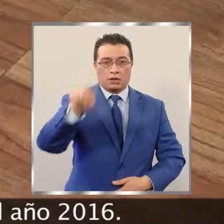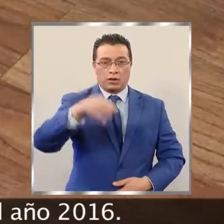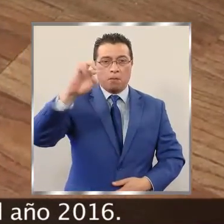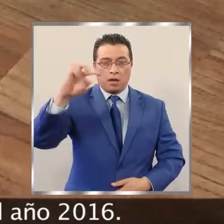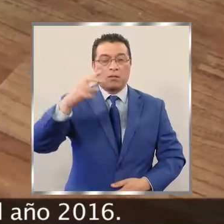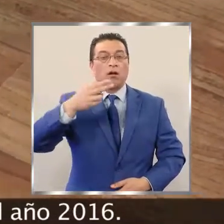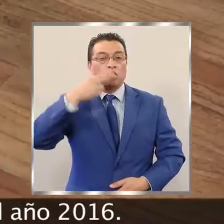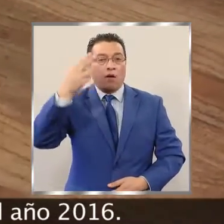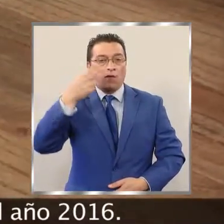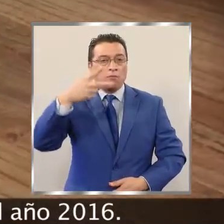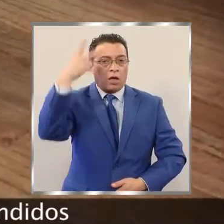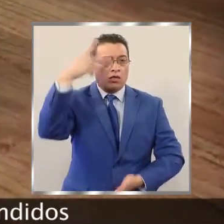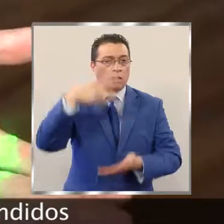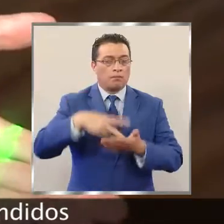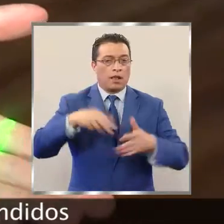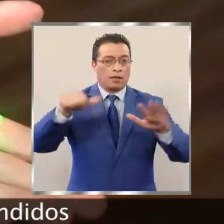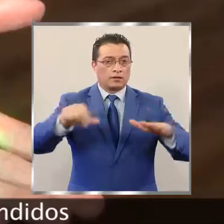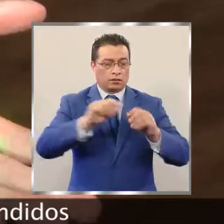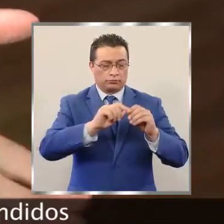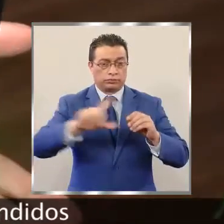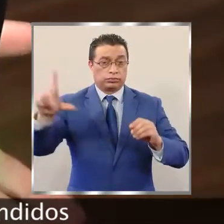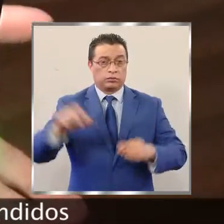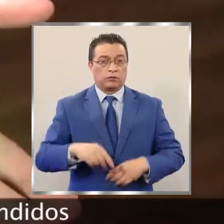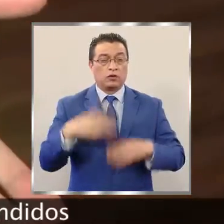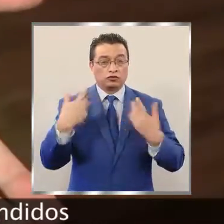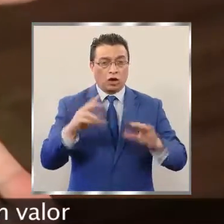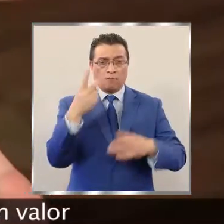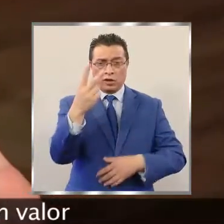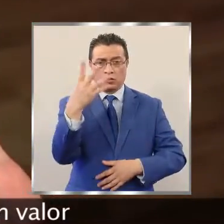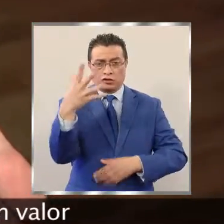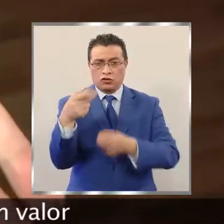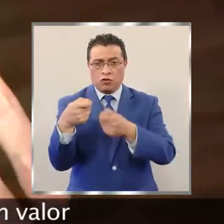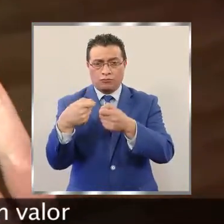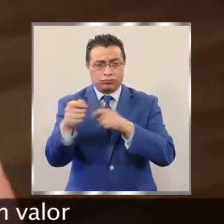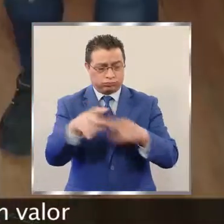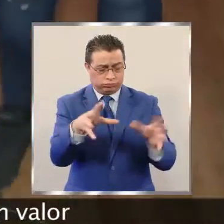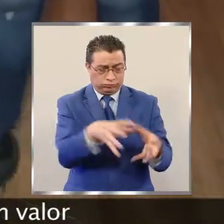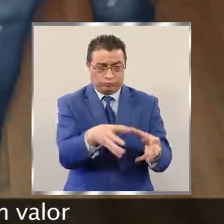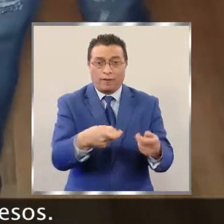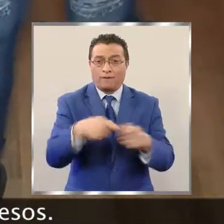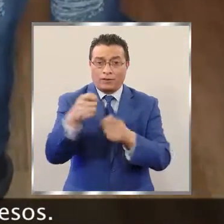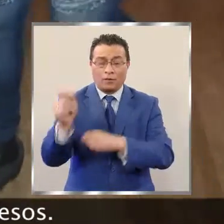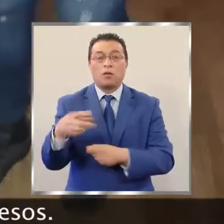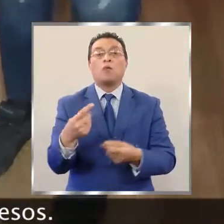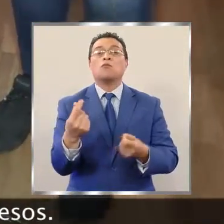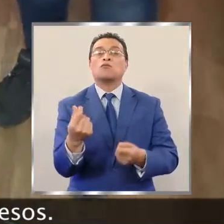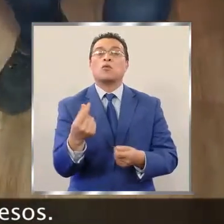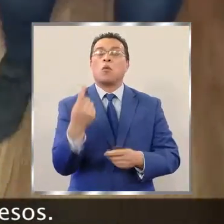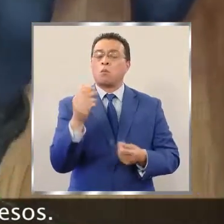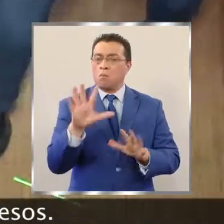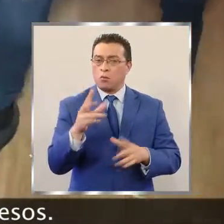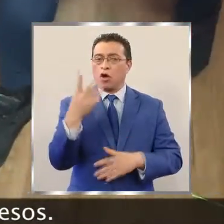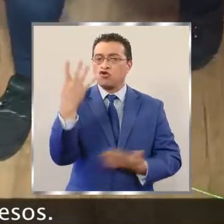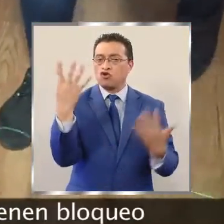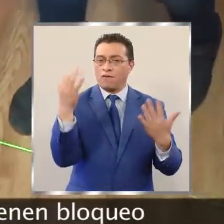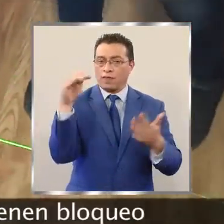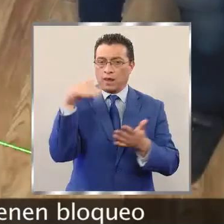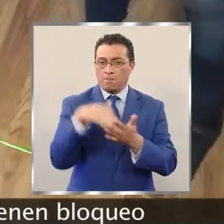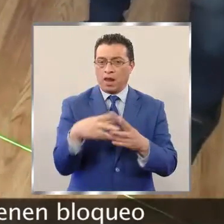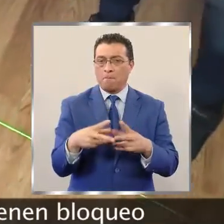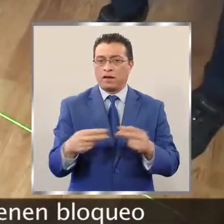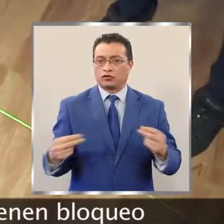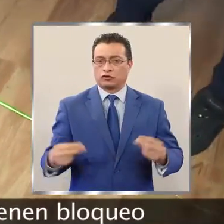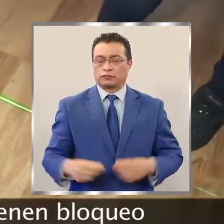noviembre del año 2016. Ya lleva 25 aparatos vendidos hasta la fecha y tiene un valor comercial de 90 mil pesos.